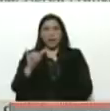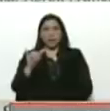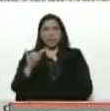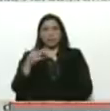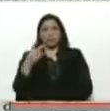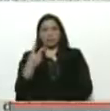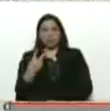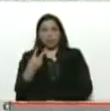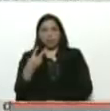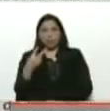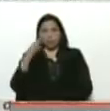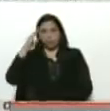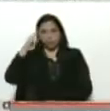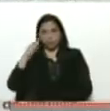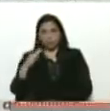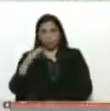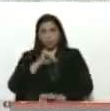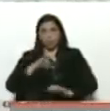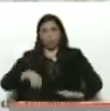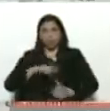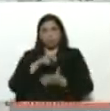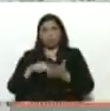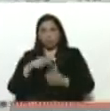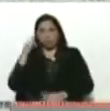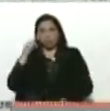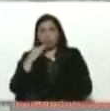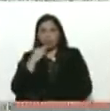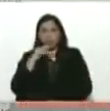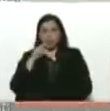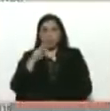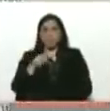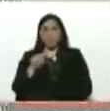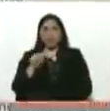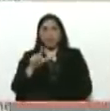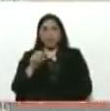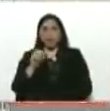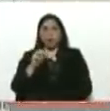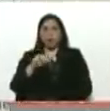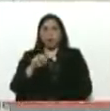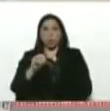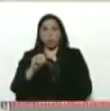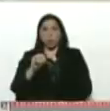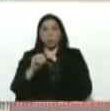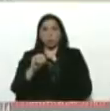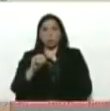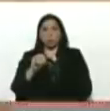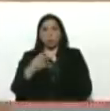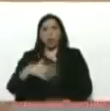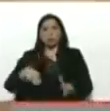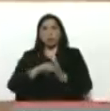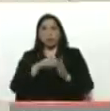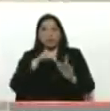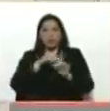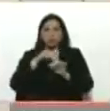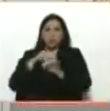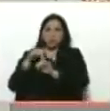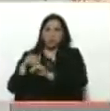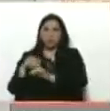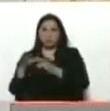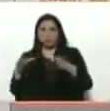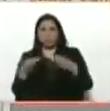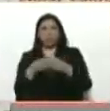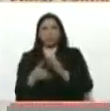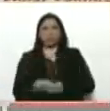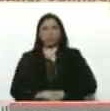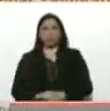Palomo de la Guardia Nacional. Volvieron a atacar el fuerte para Macay. Luego, Comandos del